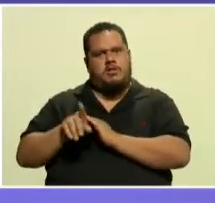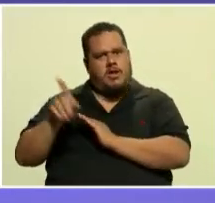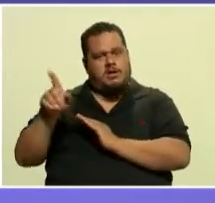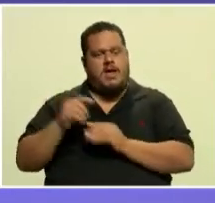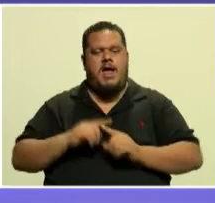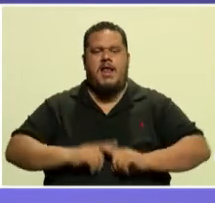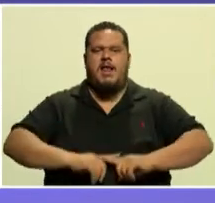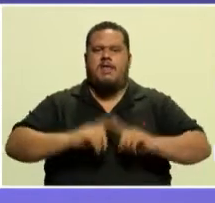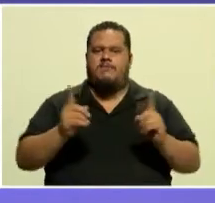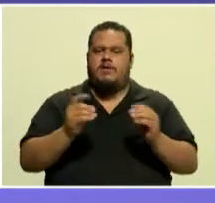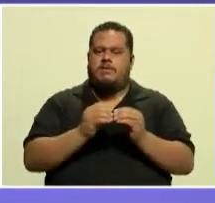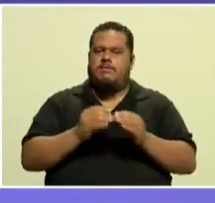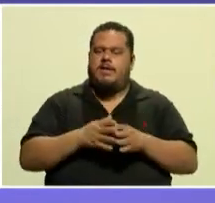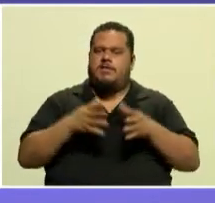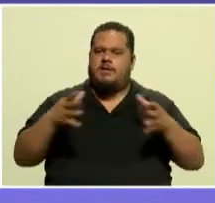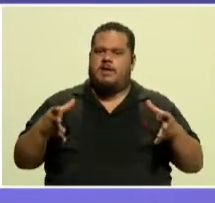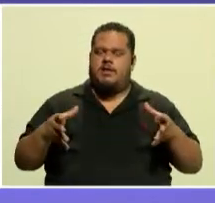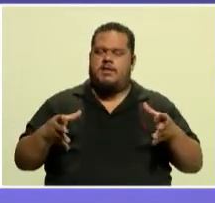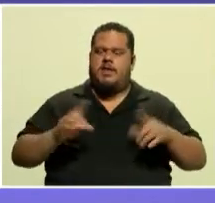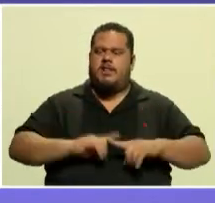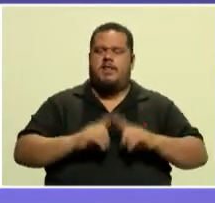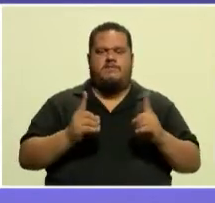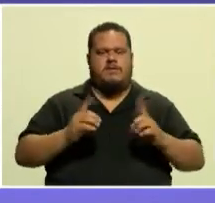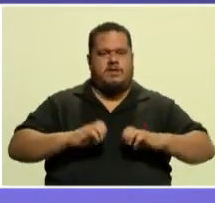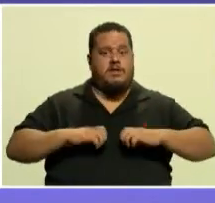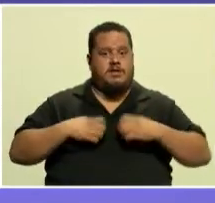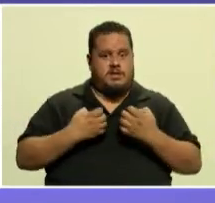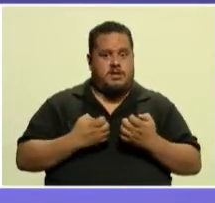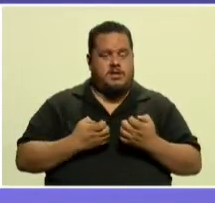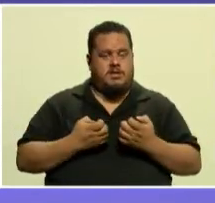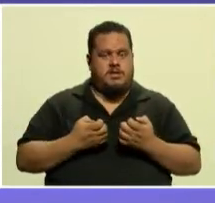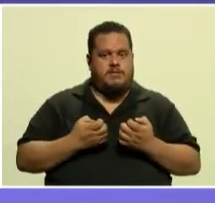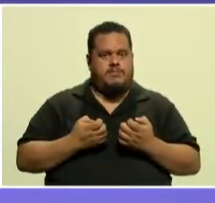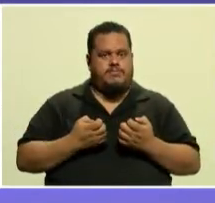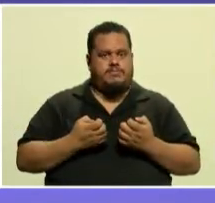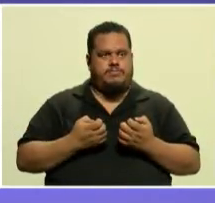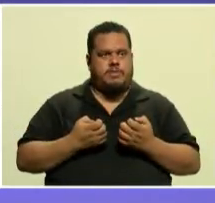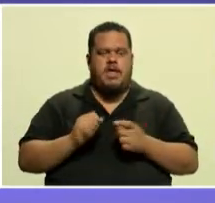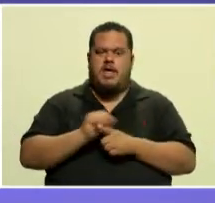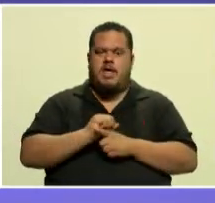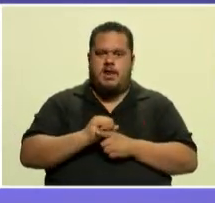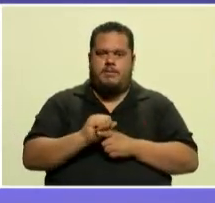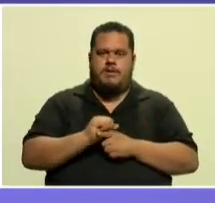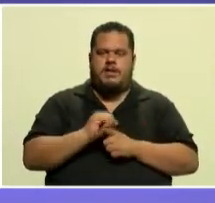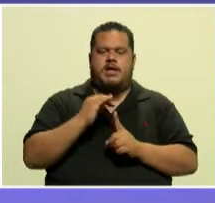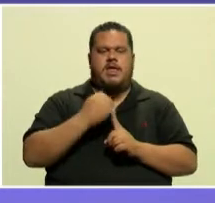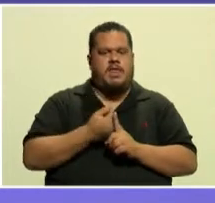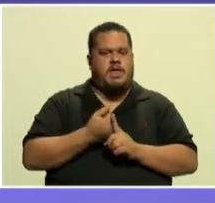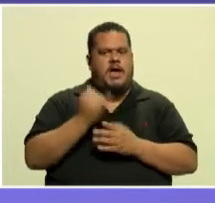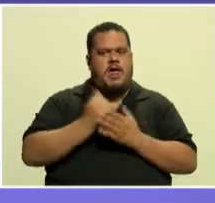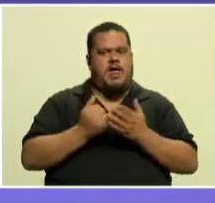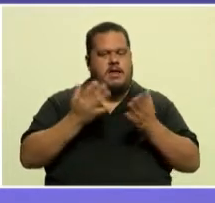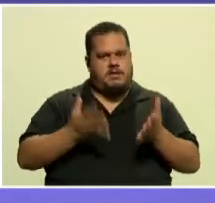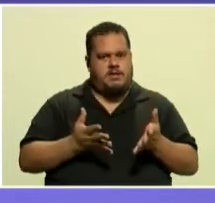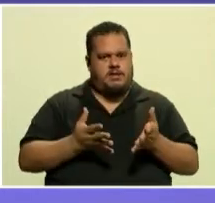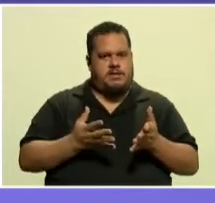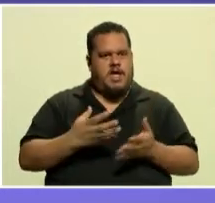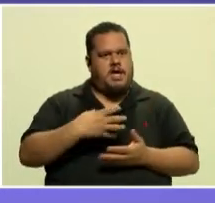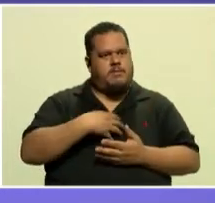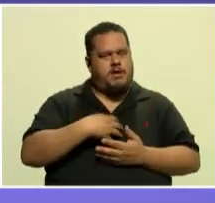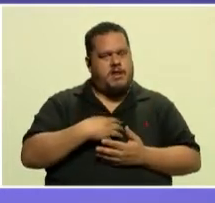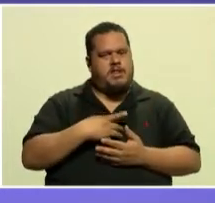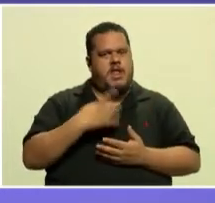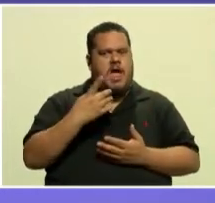que la diferencia más grande es la diferencia que existe en la práctica de cada artista que pertenece a un contexto